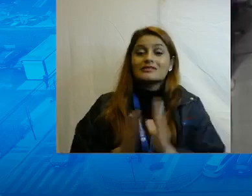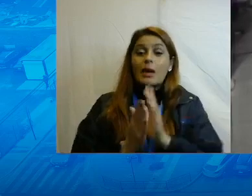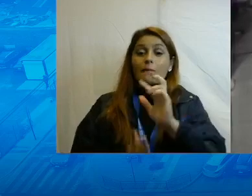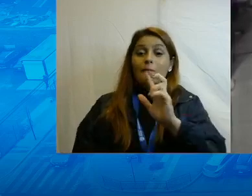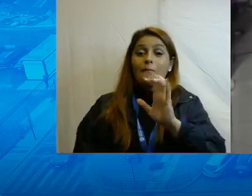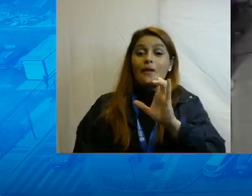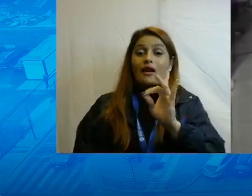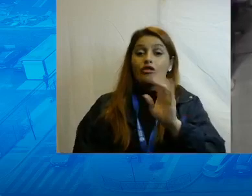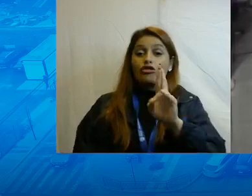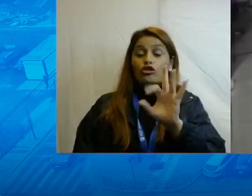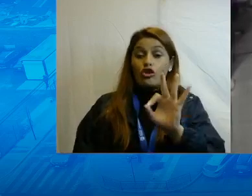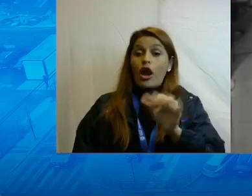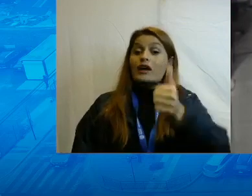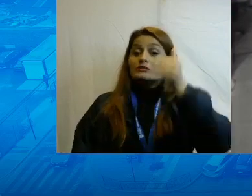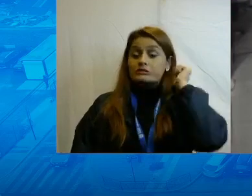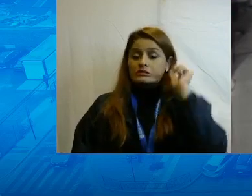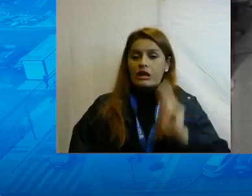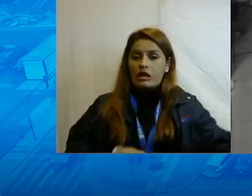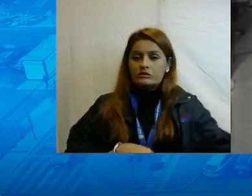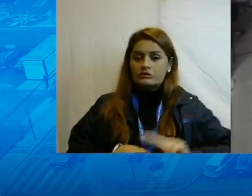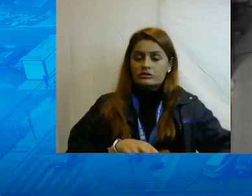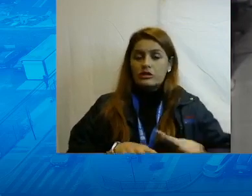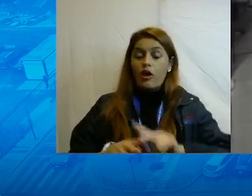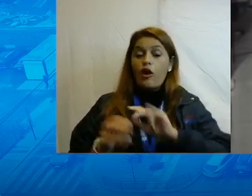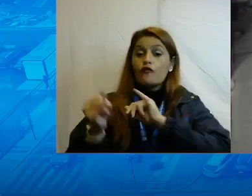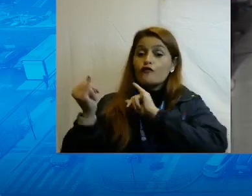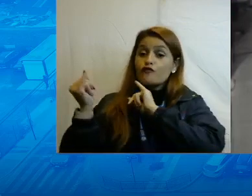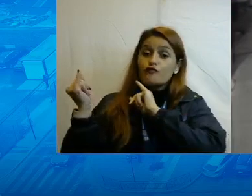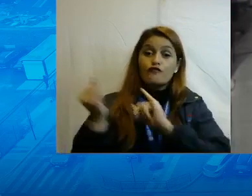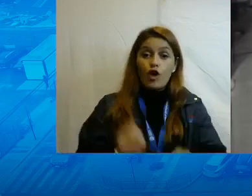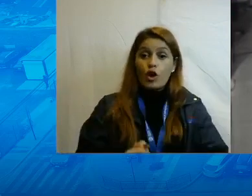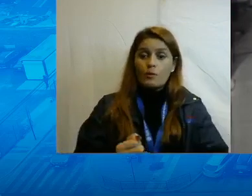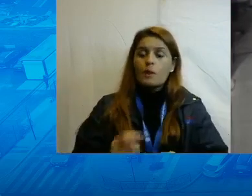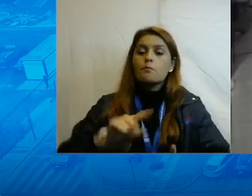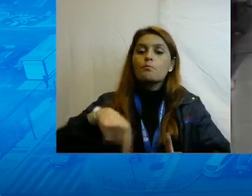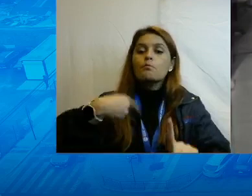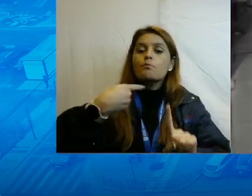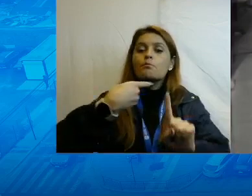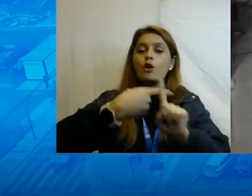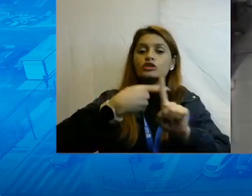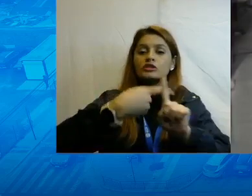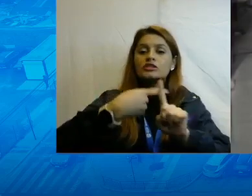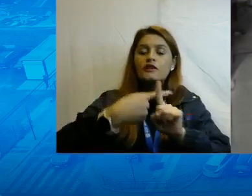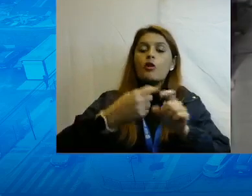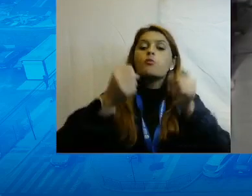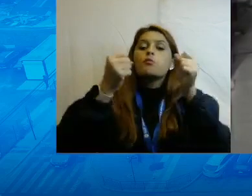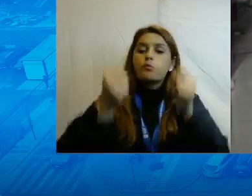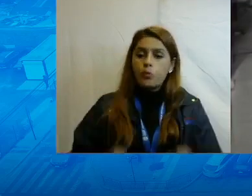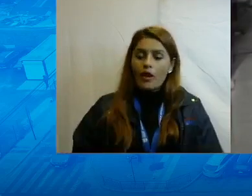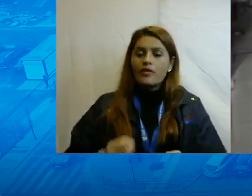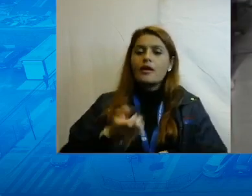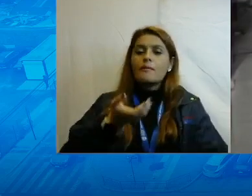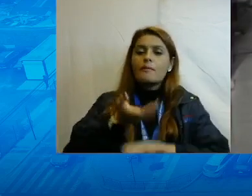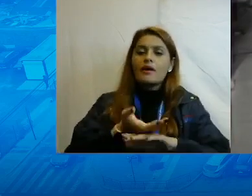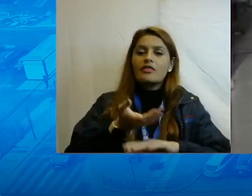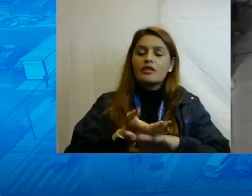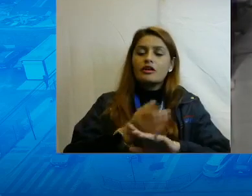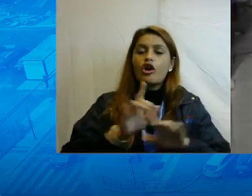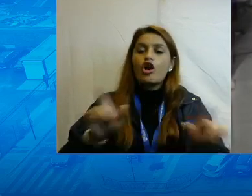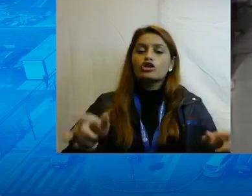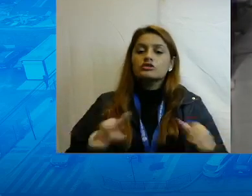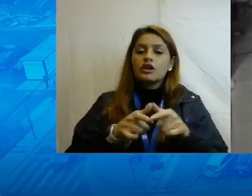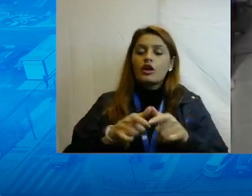y el informe es positivo en términos de que se pueda solicitar al Consejo